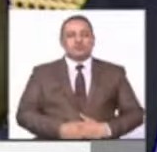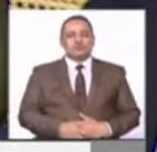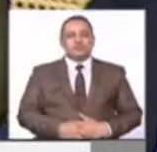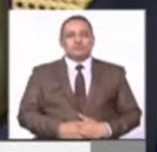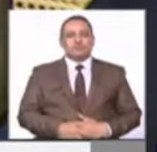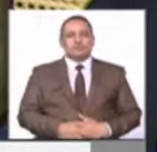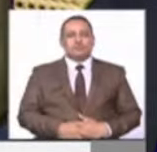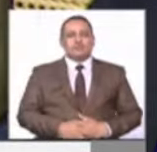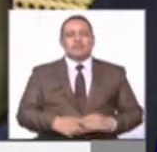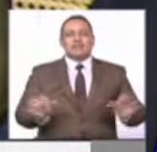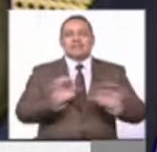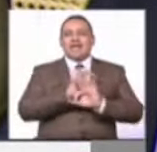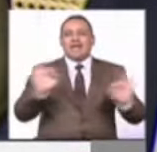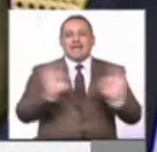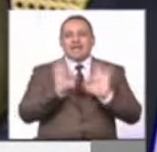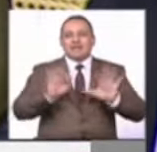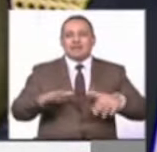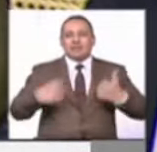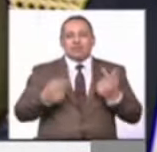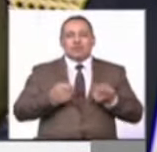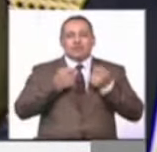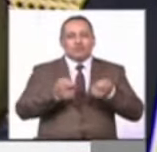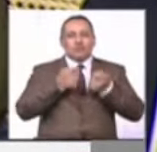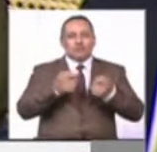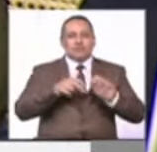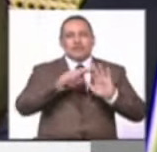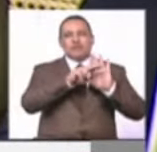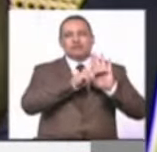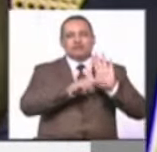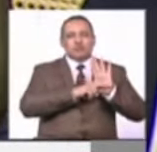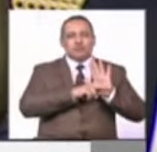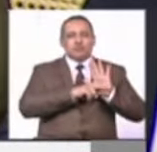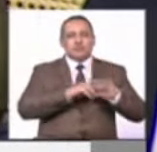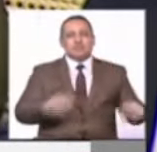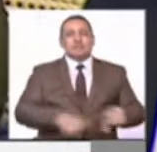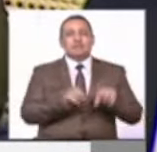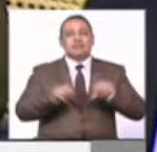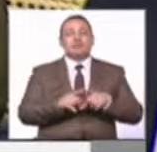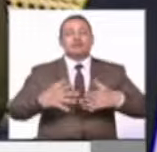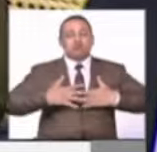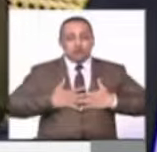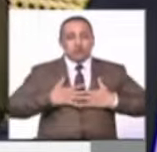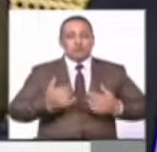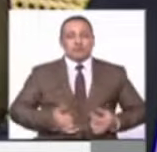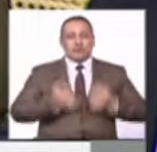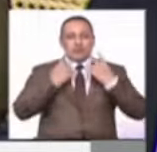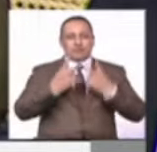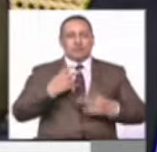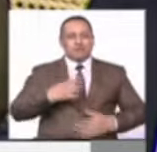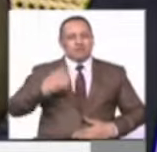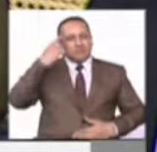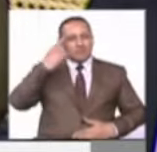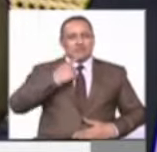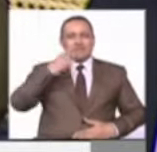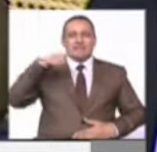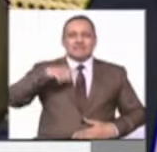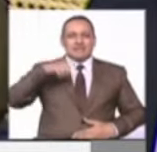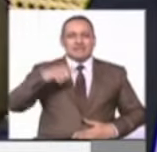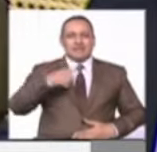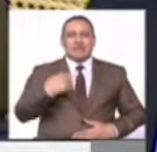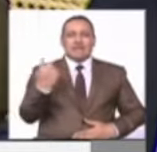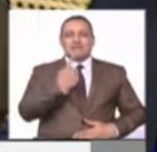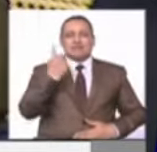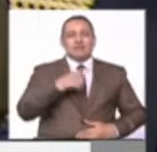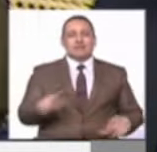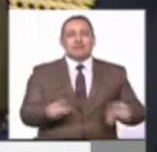constitucionalidad nadie ha forzado una Norma y me veo en la imperiosa necesidad moral